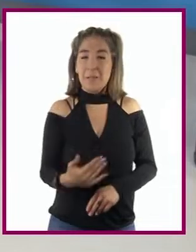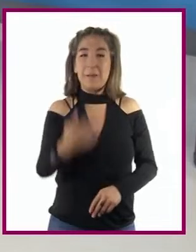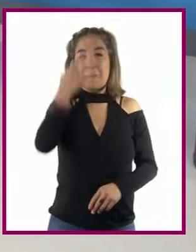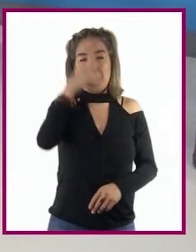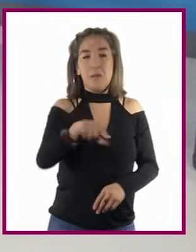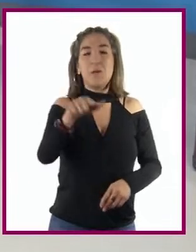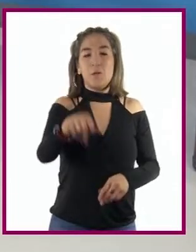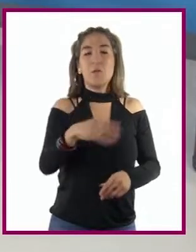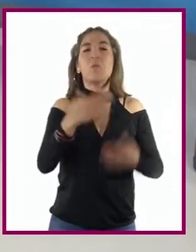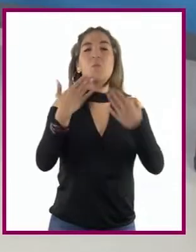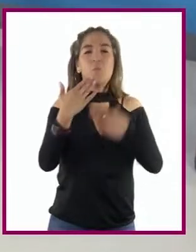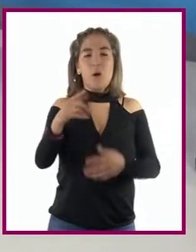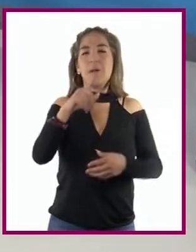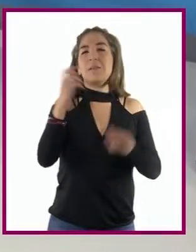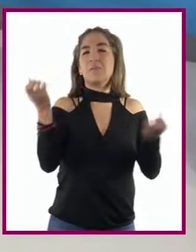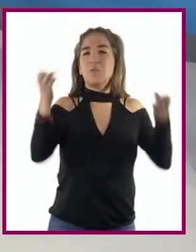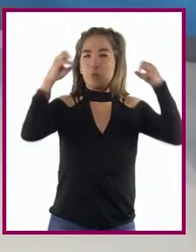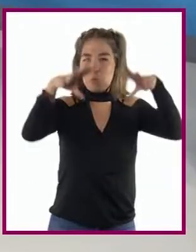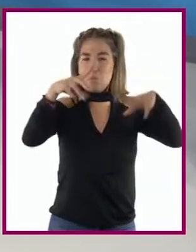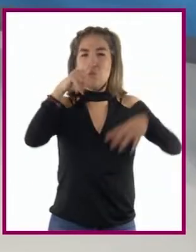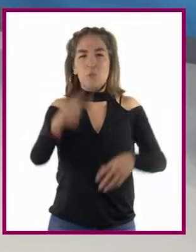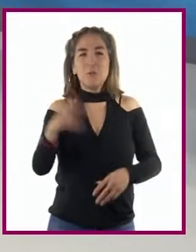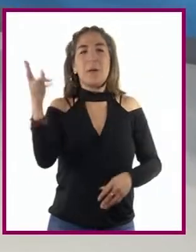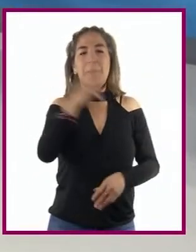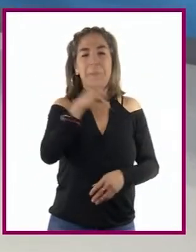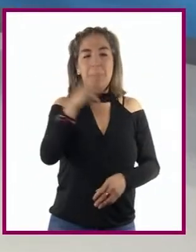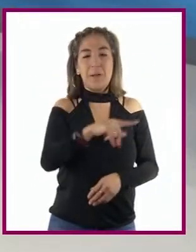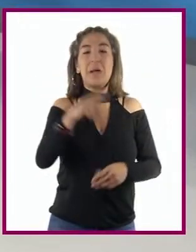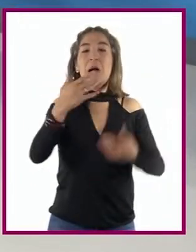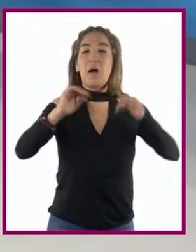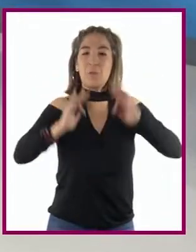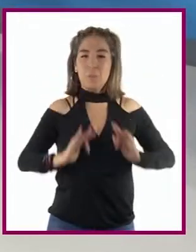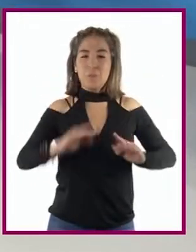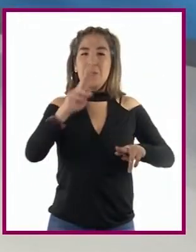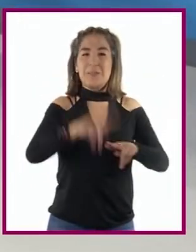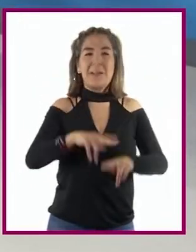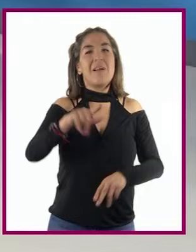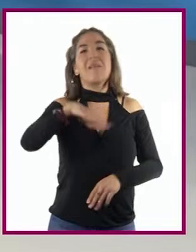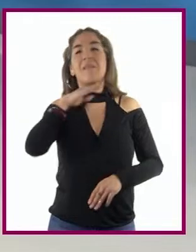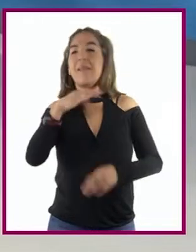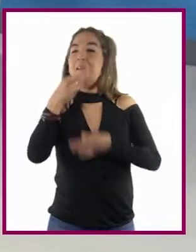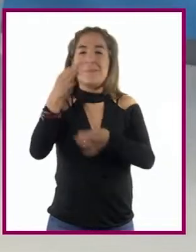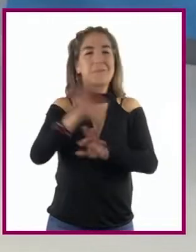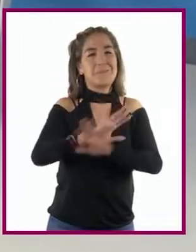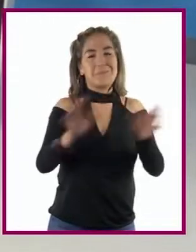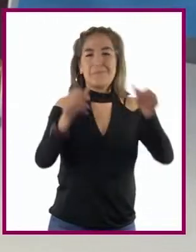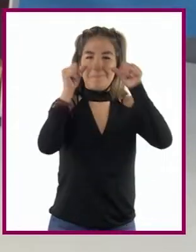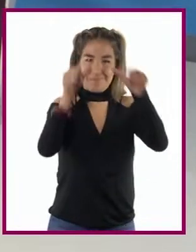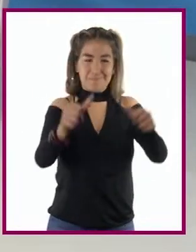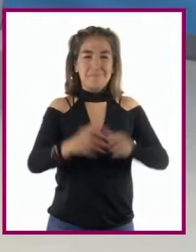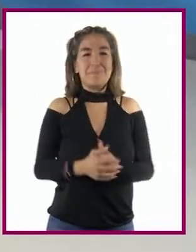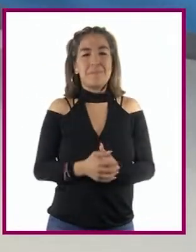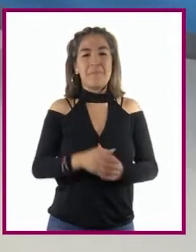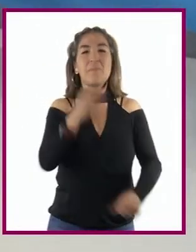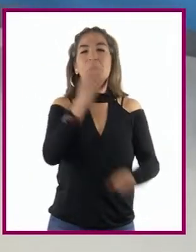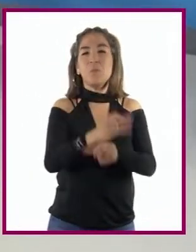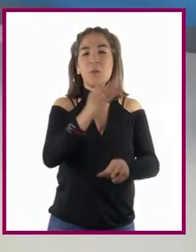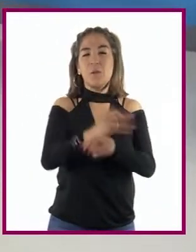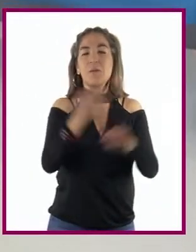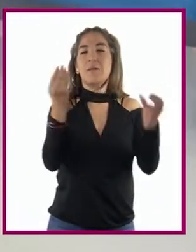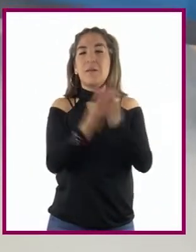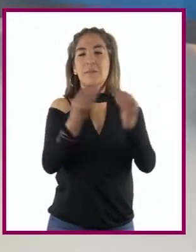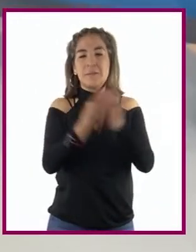que cuente con buena iluminación, ventilación, sea cómodo y sin distractores. Durante la sesión se utilizarán